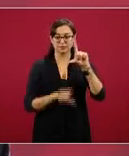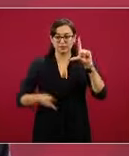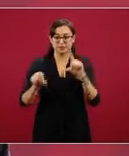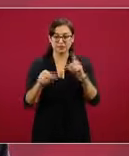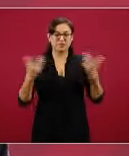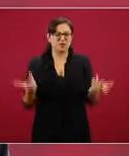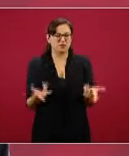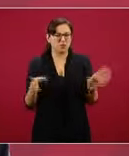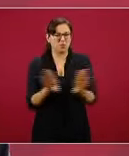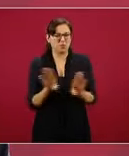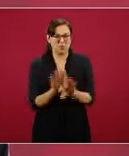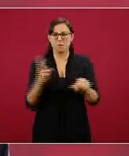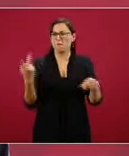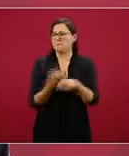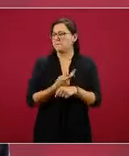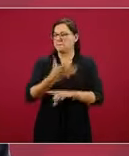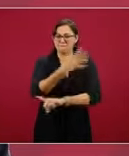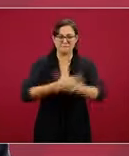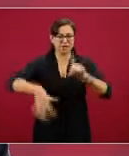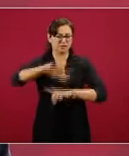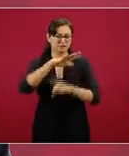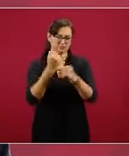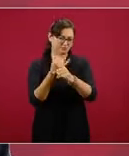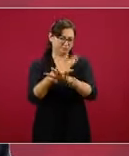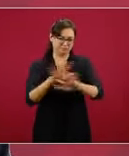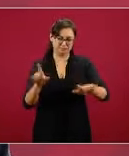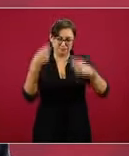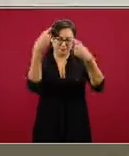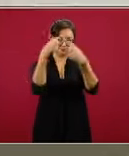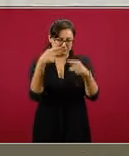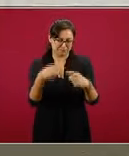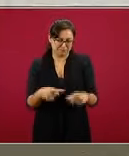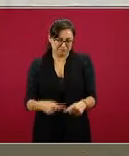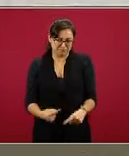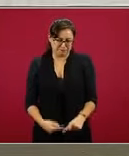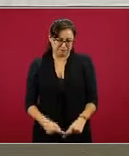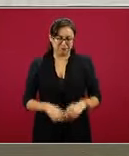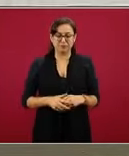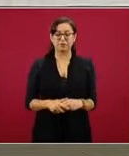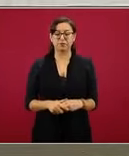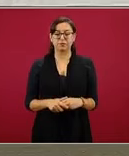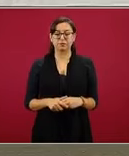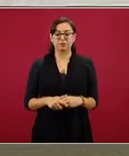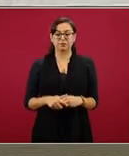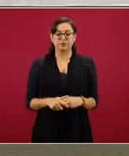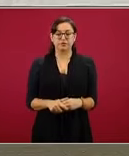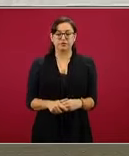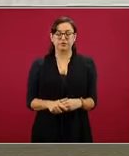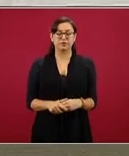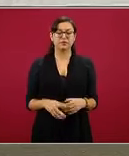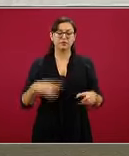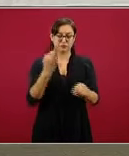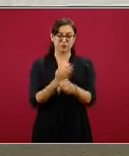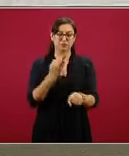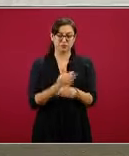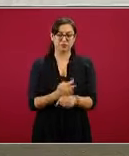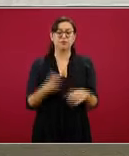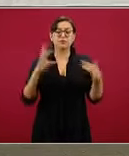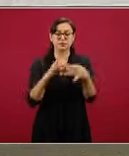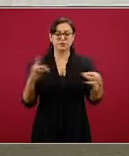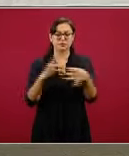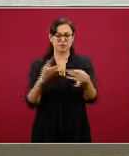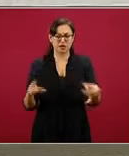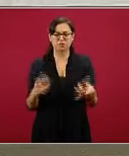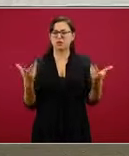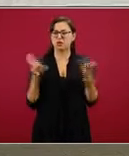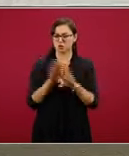principales datos en relación a ello. El día de hoy precisamente vamos a realizar esta parte de la actualización del